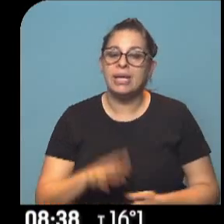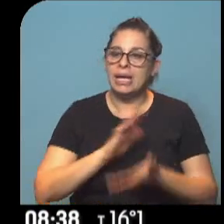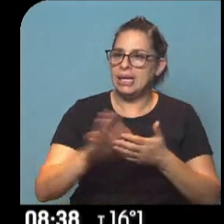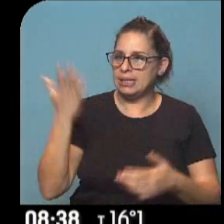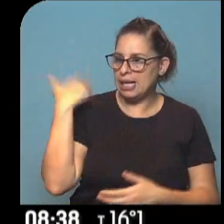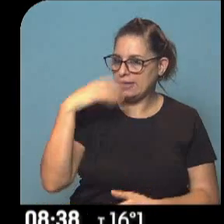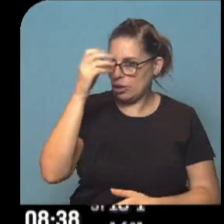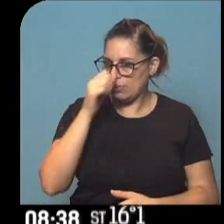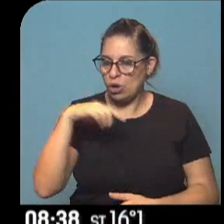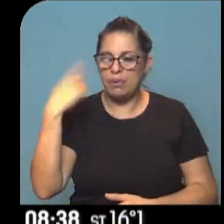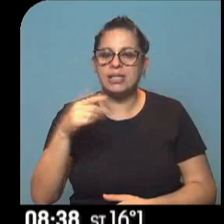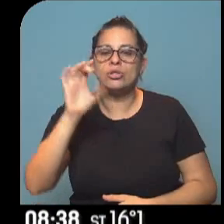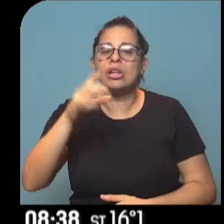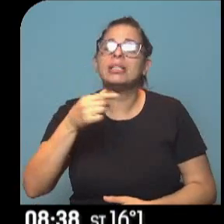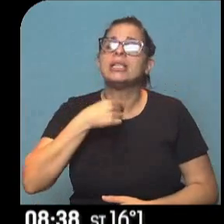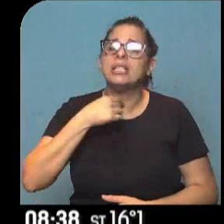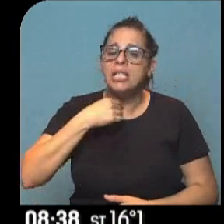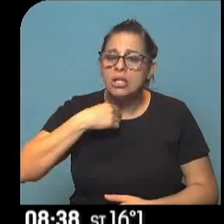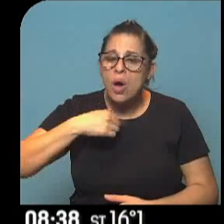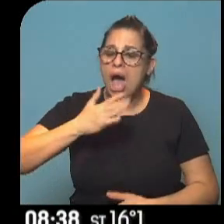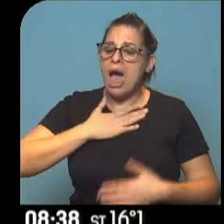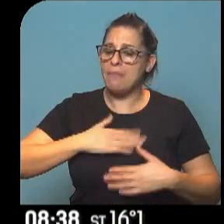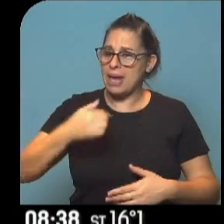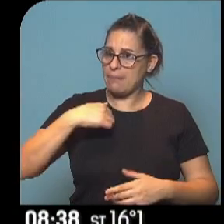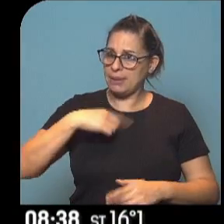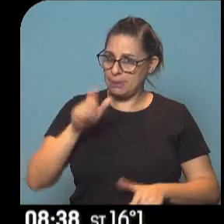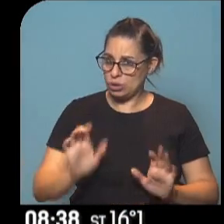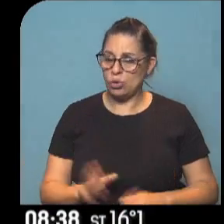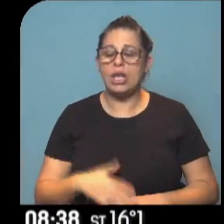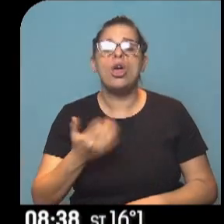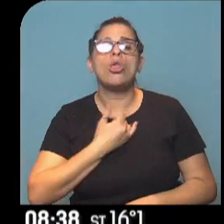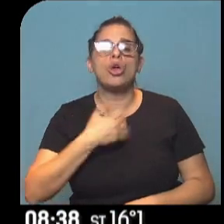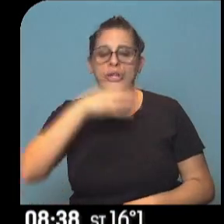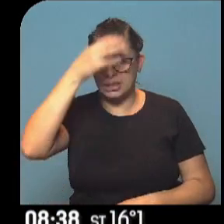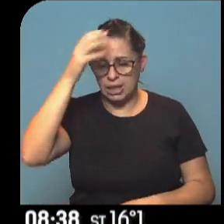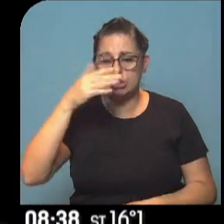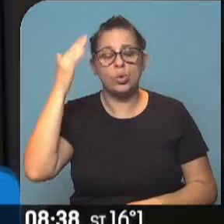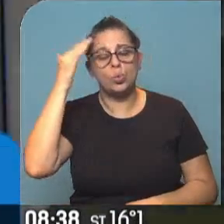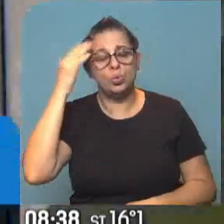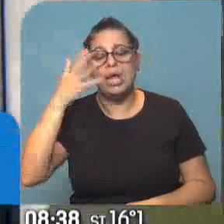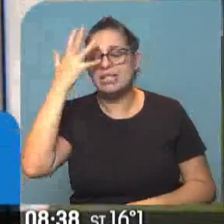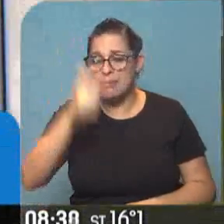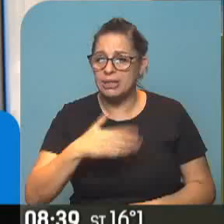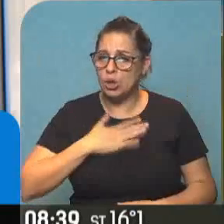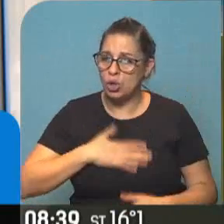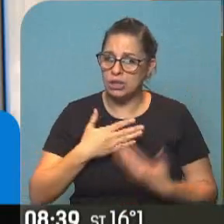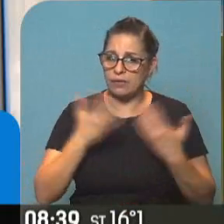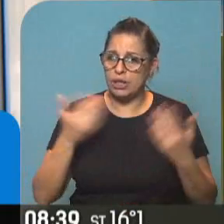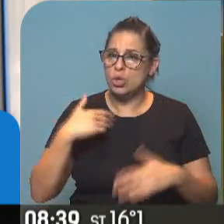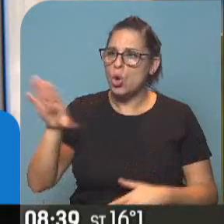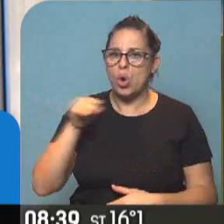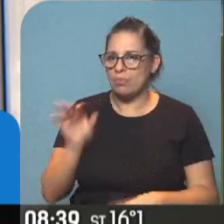domingo solo quiero que me llamen aquí en el cultural san martín así que feliz muy contenta realmente yo no la estoy imitando